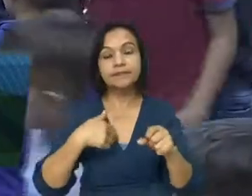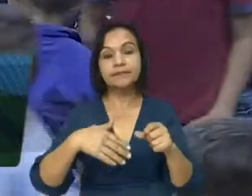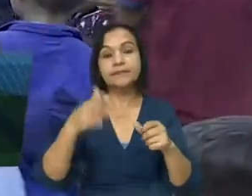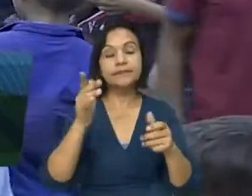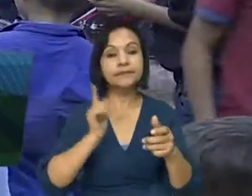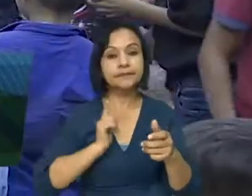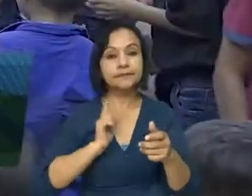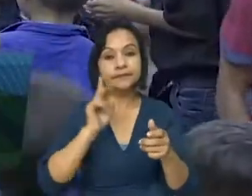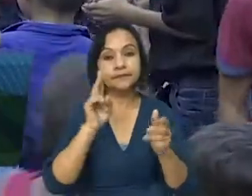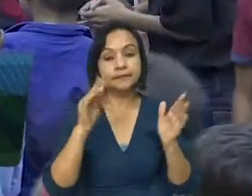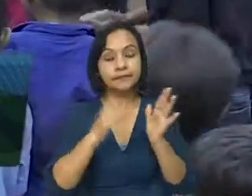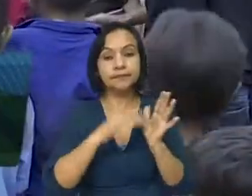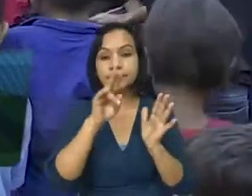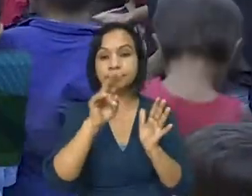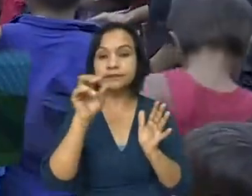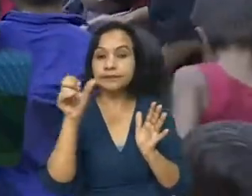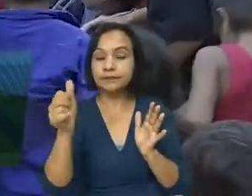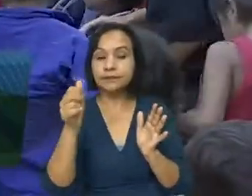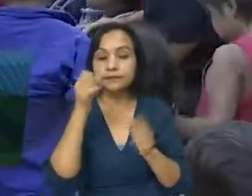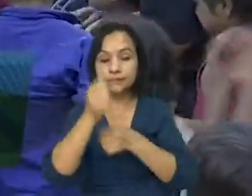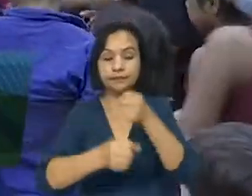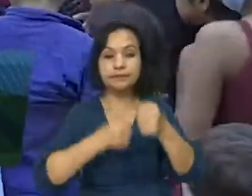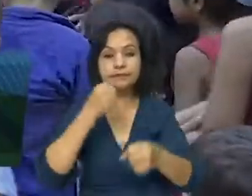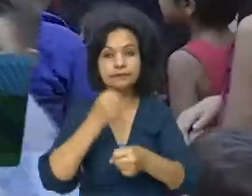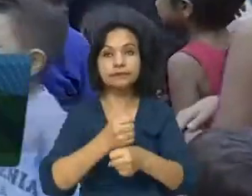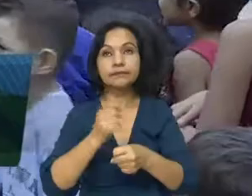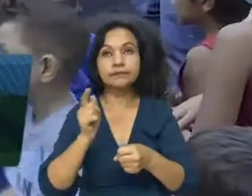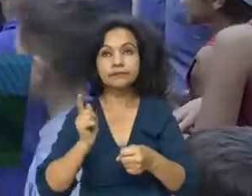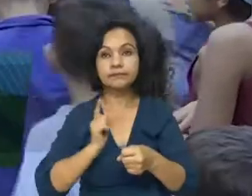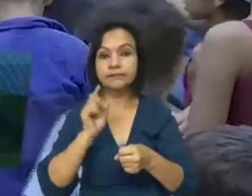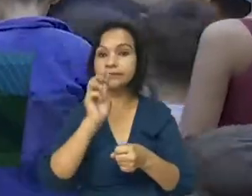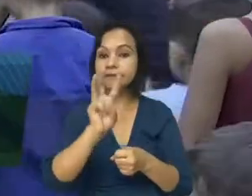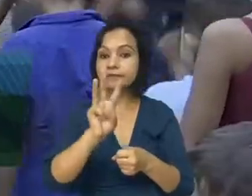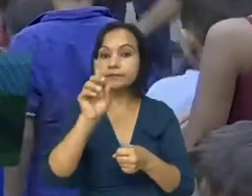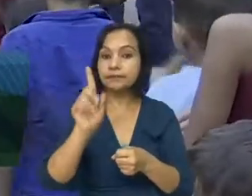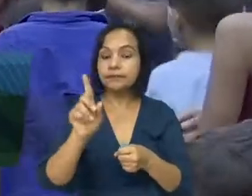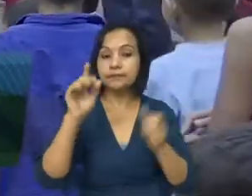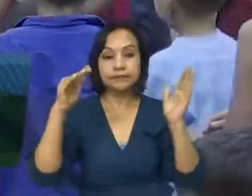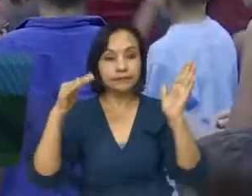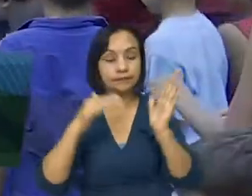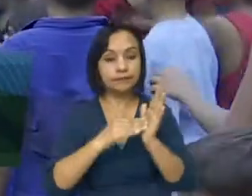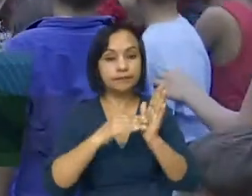llegar al 2026, nosotros este año vamos a tener